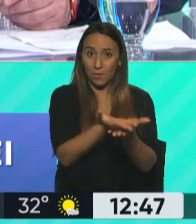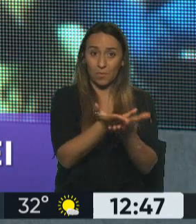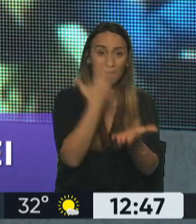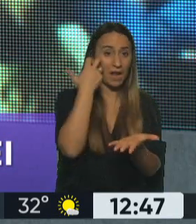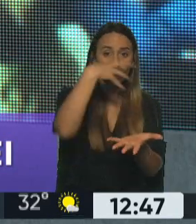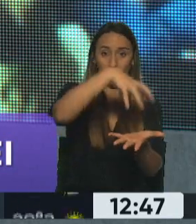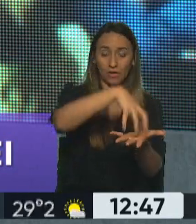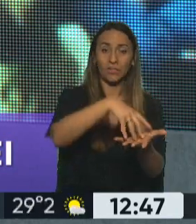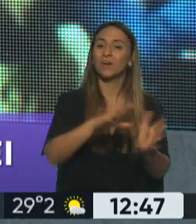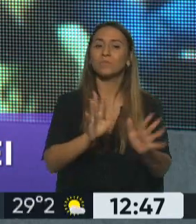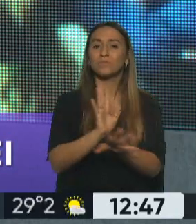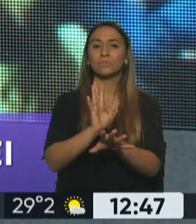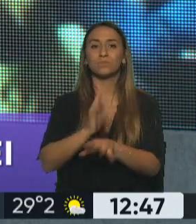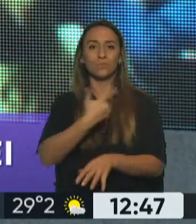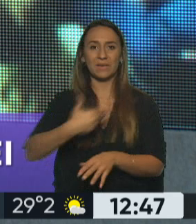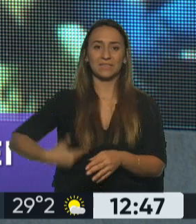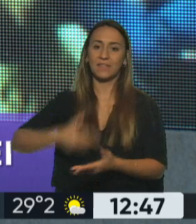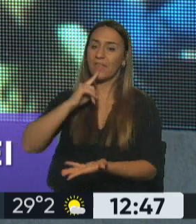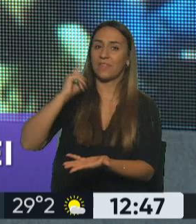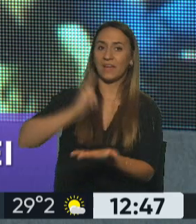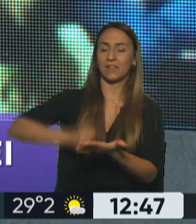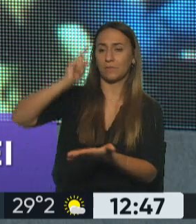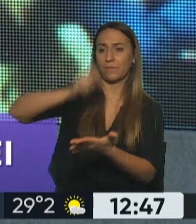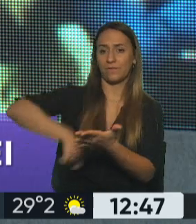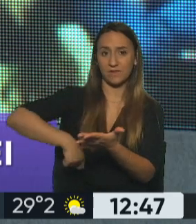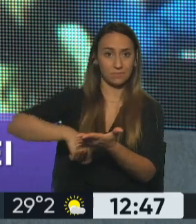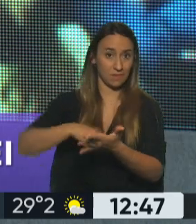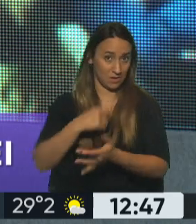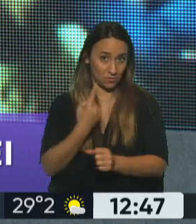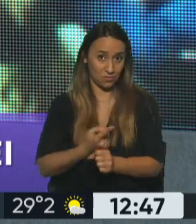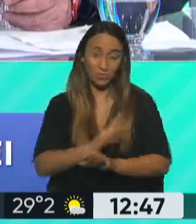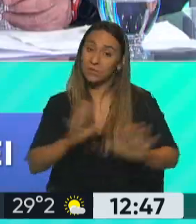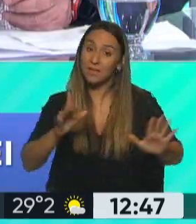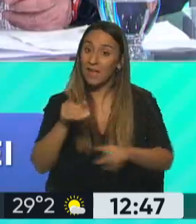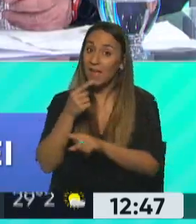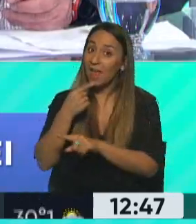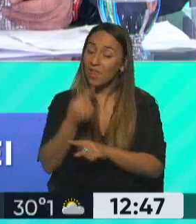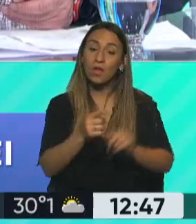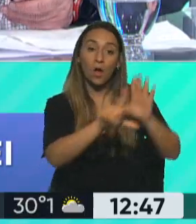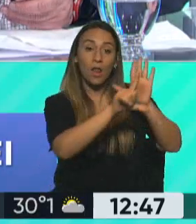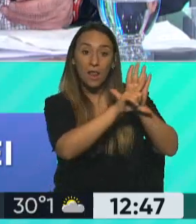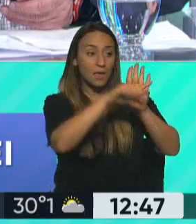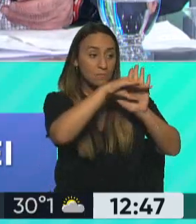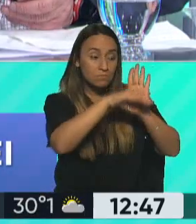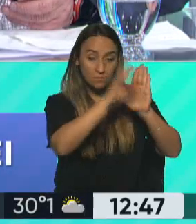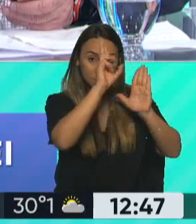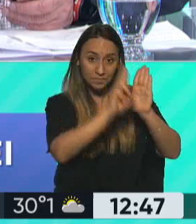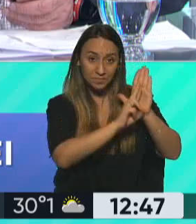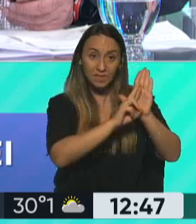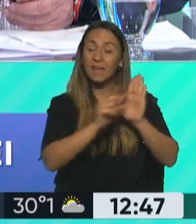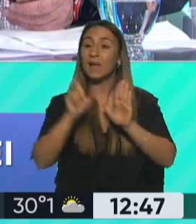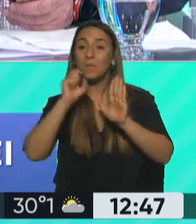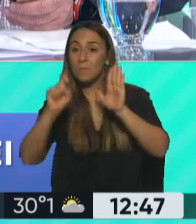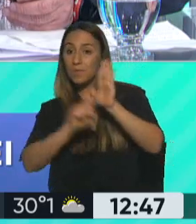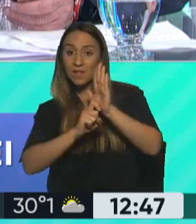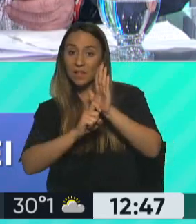se podría a través de un decreto, ninguna de estas iniciativas. Dentro de la ley todo, fuera de la ley nada. Las leyes se modifican con